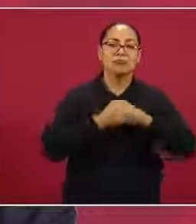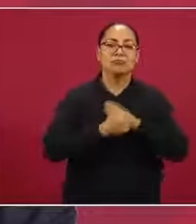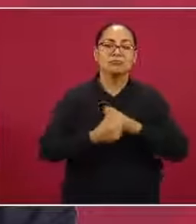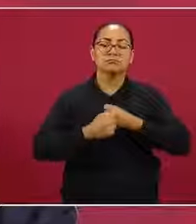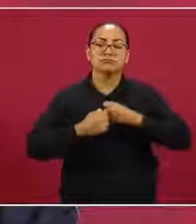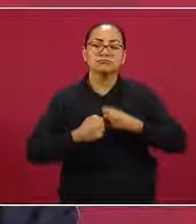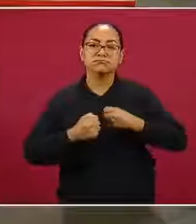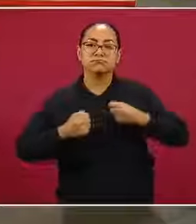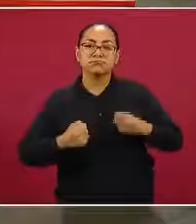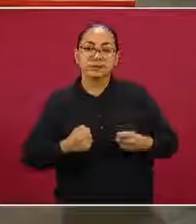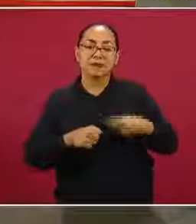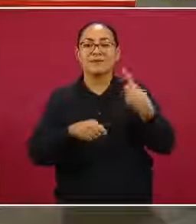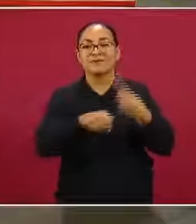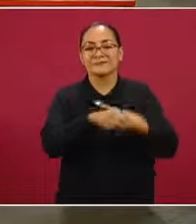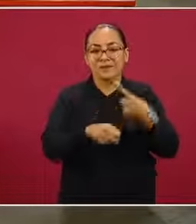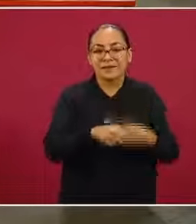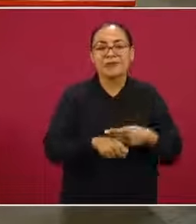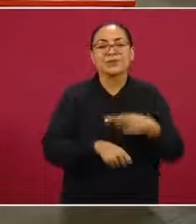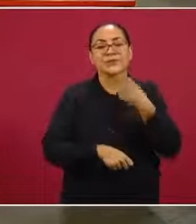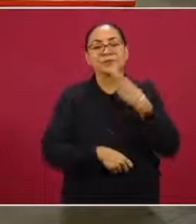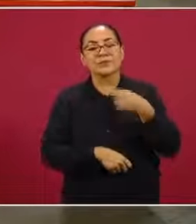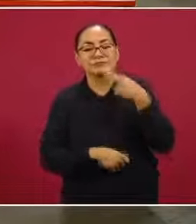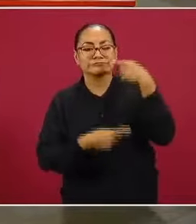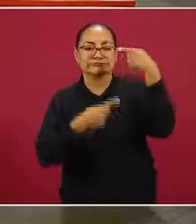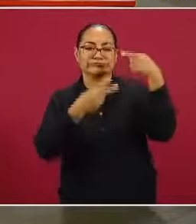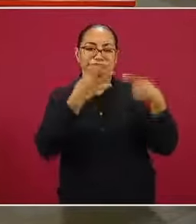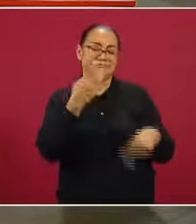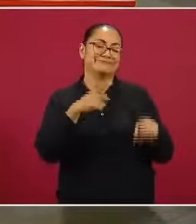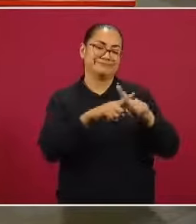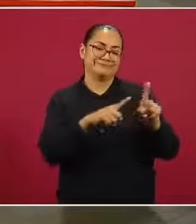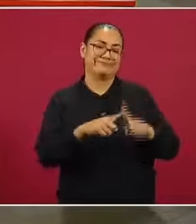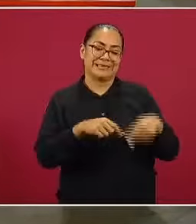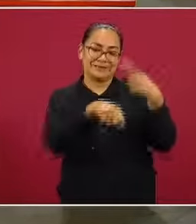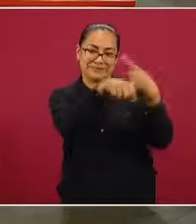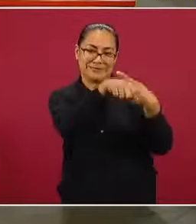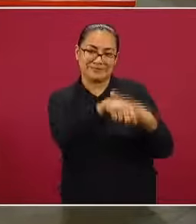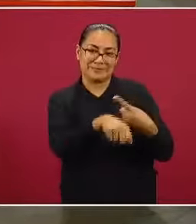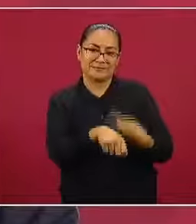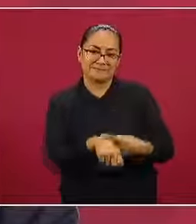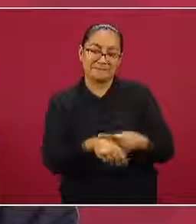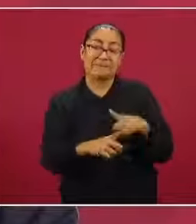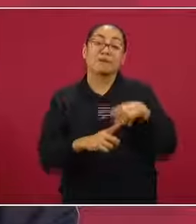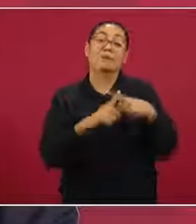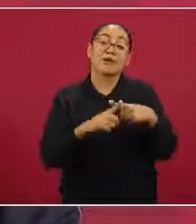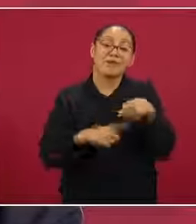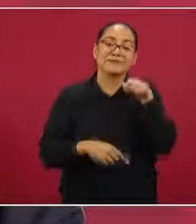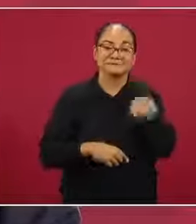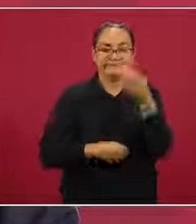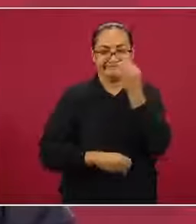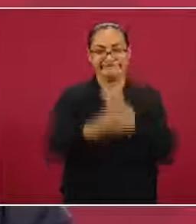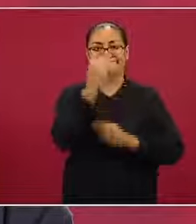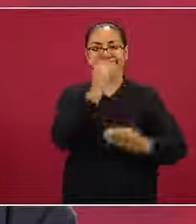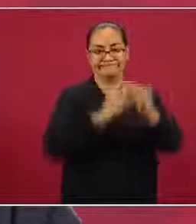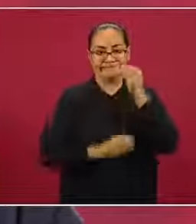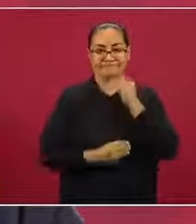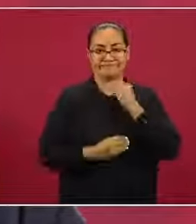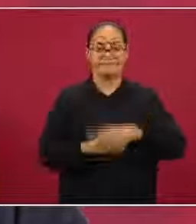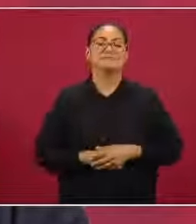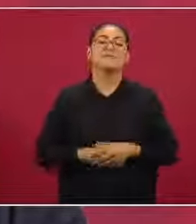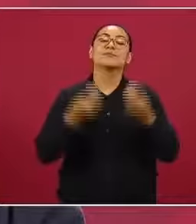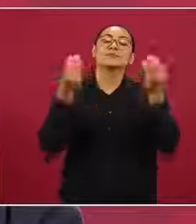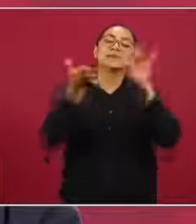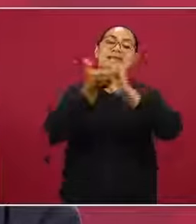diabetes y las otras enfermedades crónicas asociadas con la alimentación no saludable. Muchas gracias, pues sí nos dio